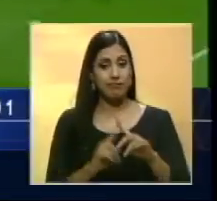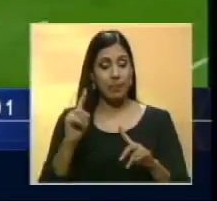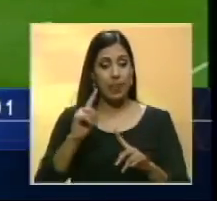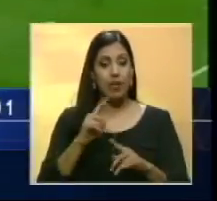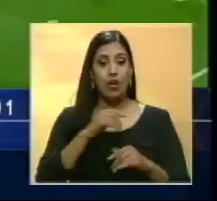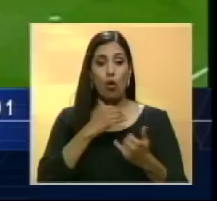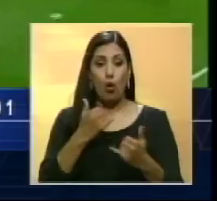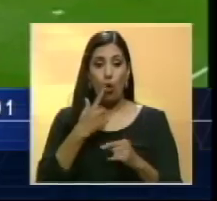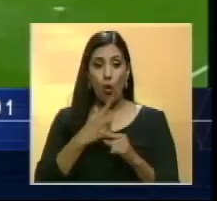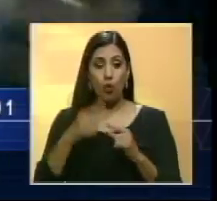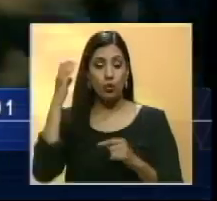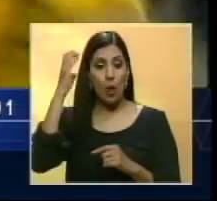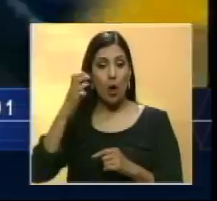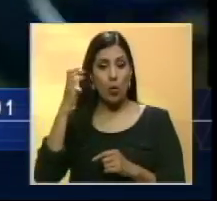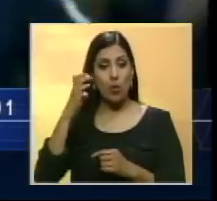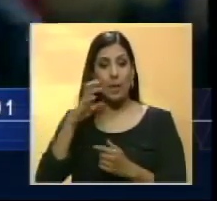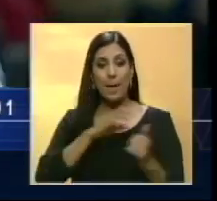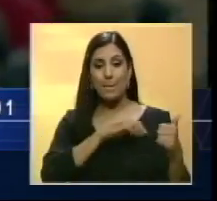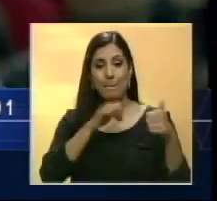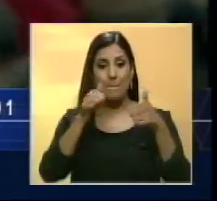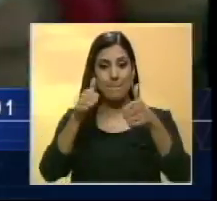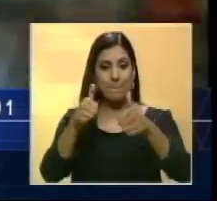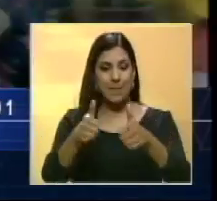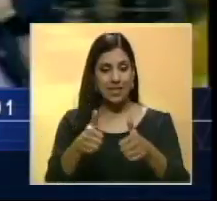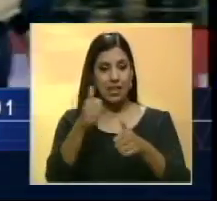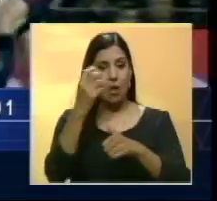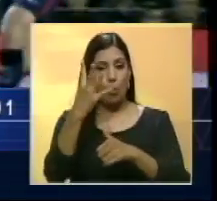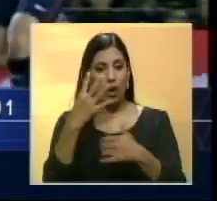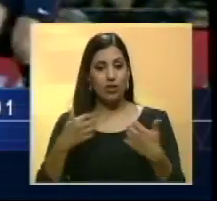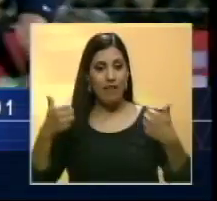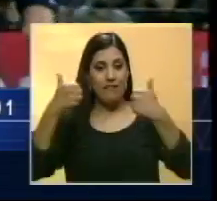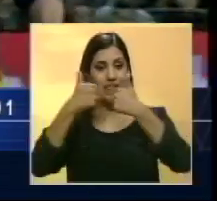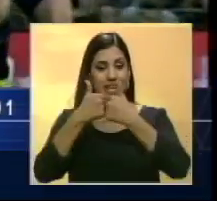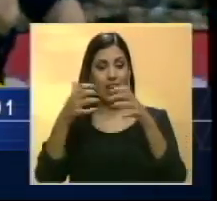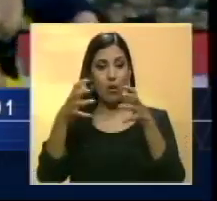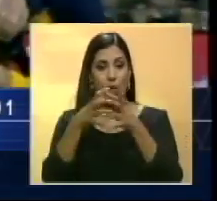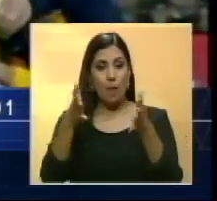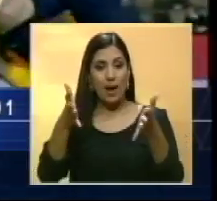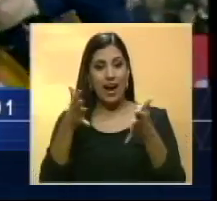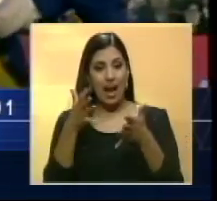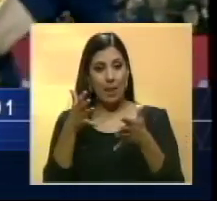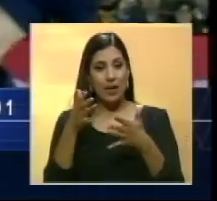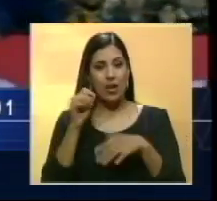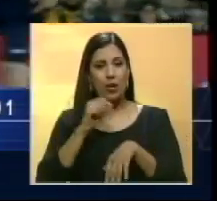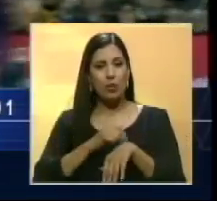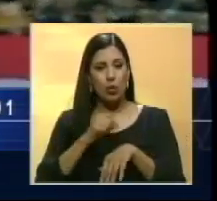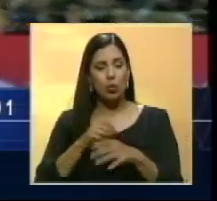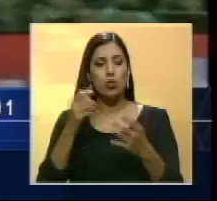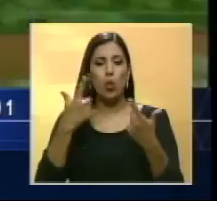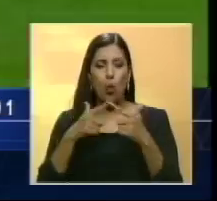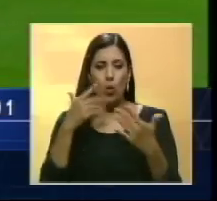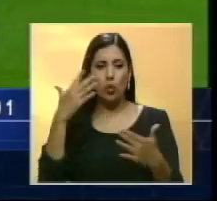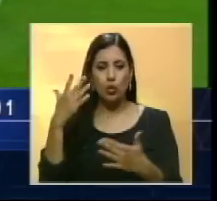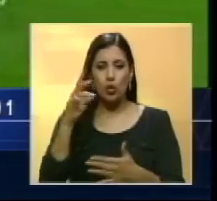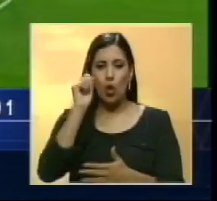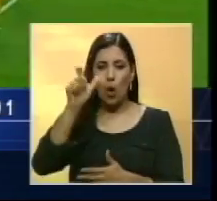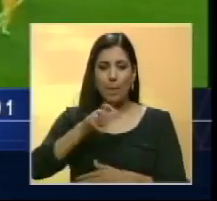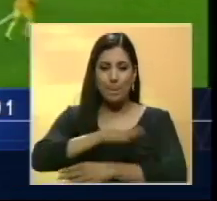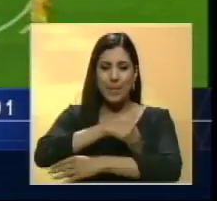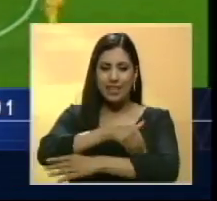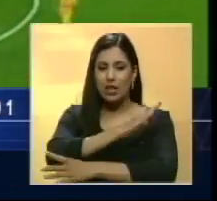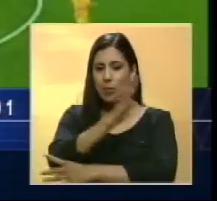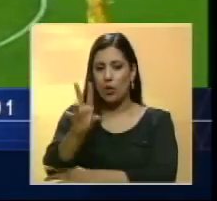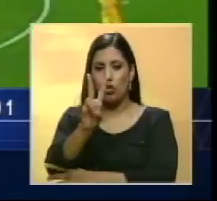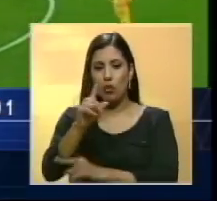Bueno, y nos vamos para Europa, donde se inició a los cuartos de final de la Liga de Campeones. En uno de los duelos de la jornada, el Barcelona